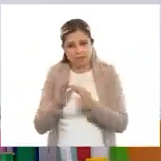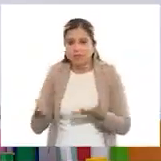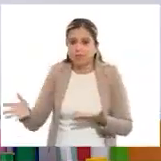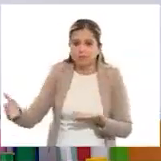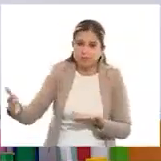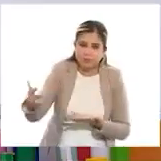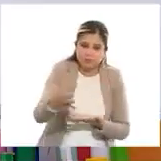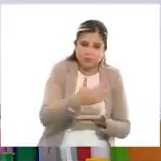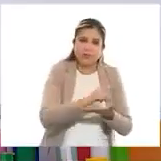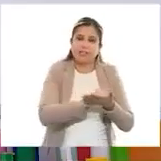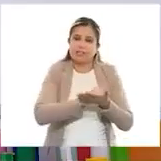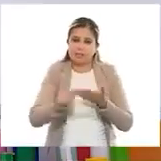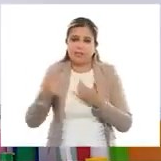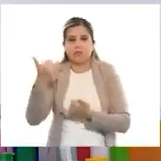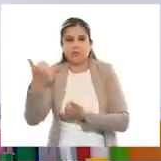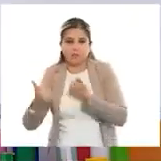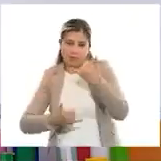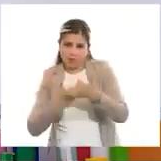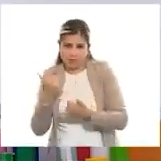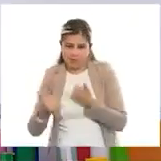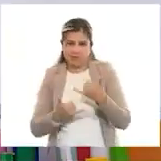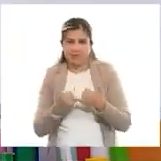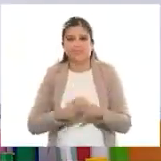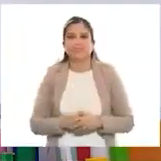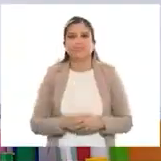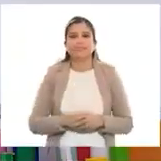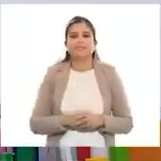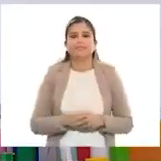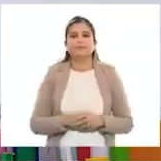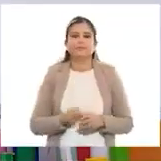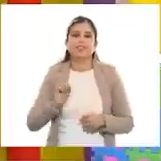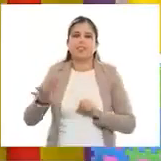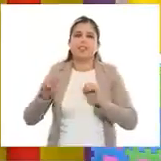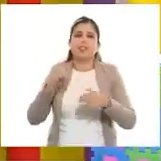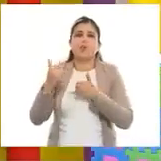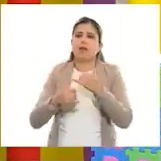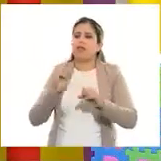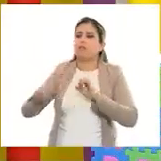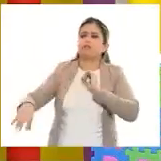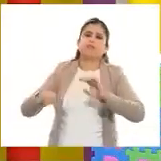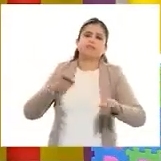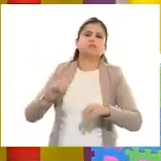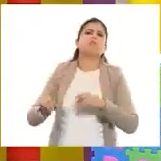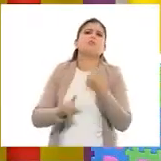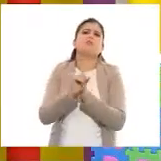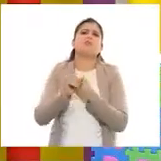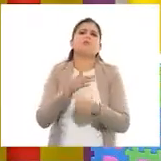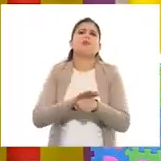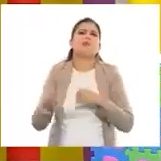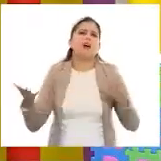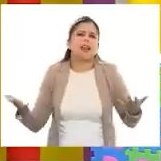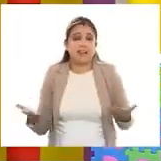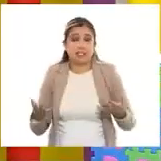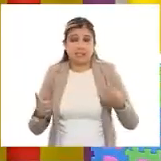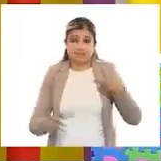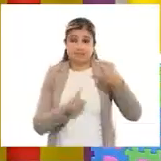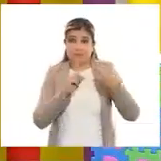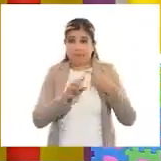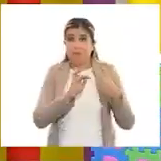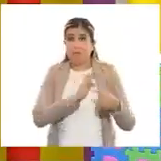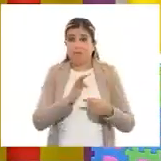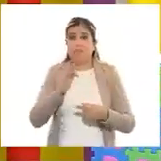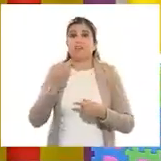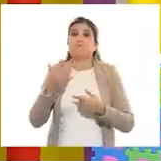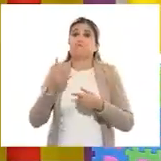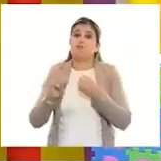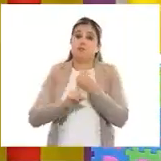levantemos y los coloquemos de donde los sacamos. ¿Qué consecuencias puede tener dejarlos tirados? Uy, un montón de consecuencias. Primero que nada, nos puede traer